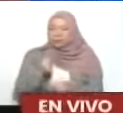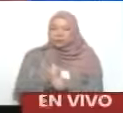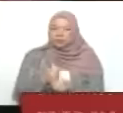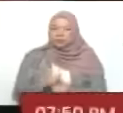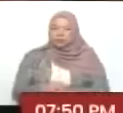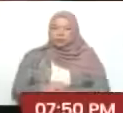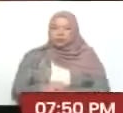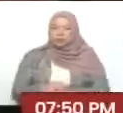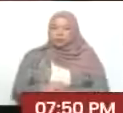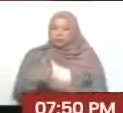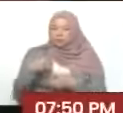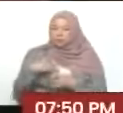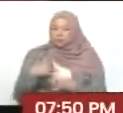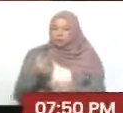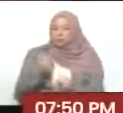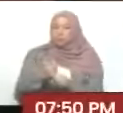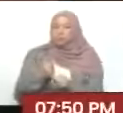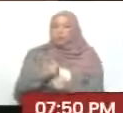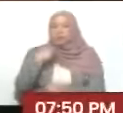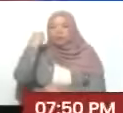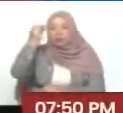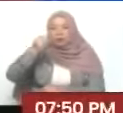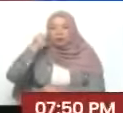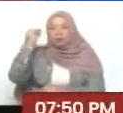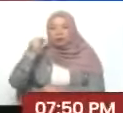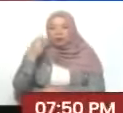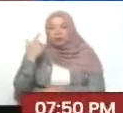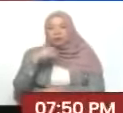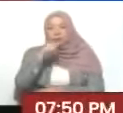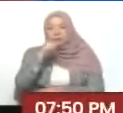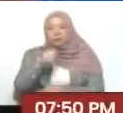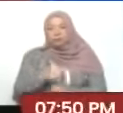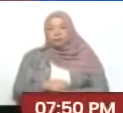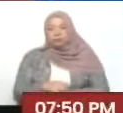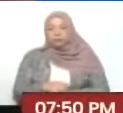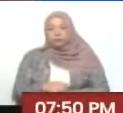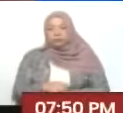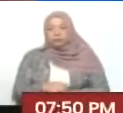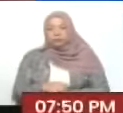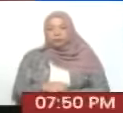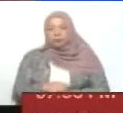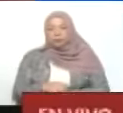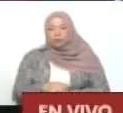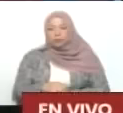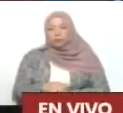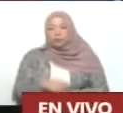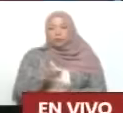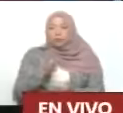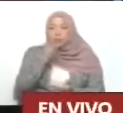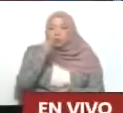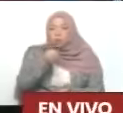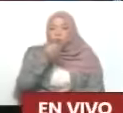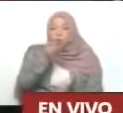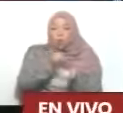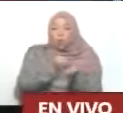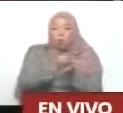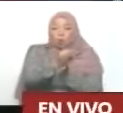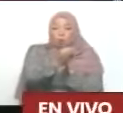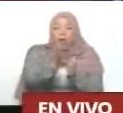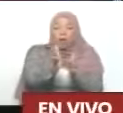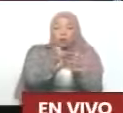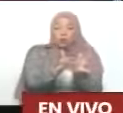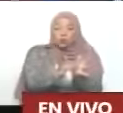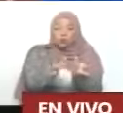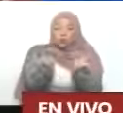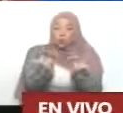Está muy interesante todas estas reflexiones, Juan Carlos. Ayer comentábamos que Mahoma y Jesucristo nunca se pelearían. Estoy leyendo,